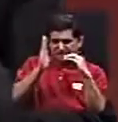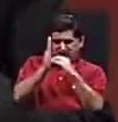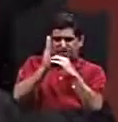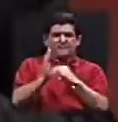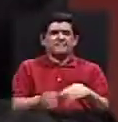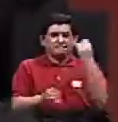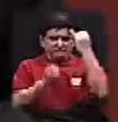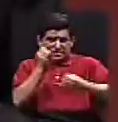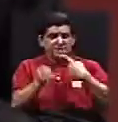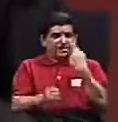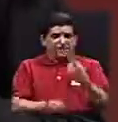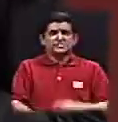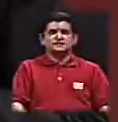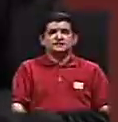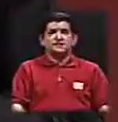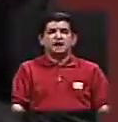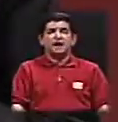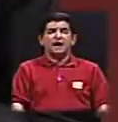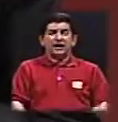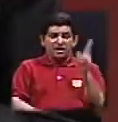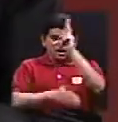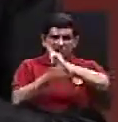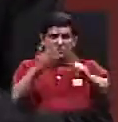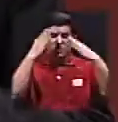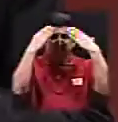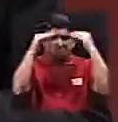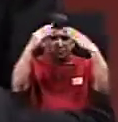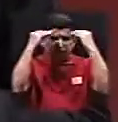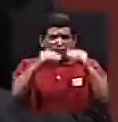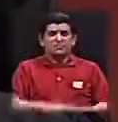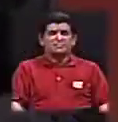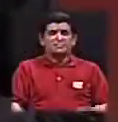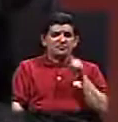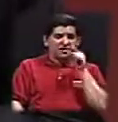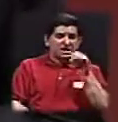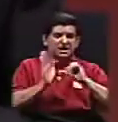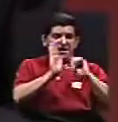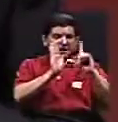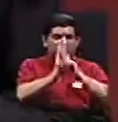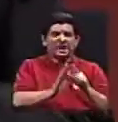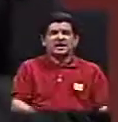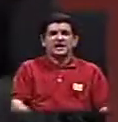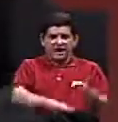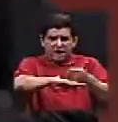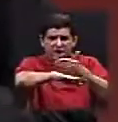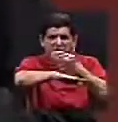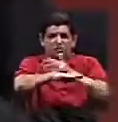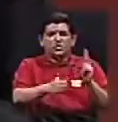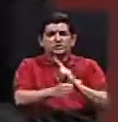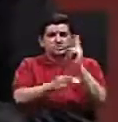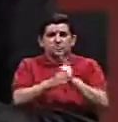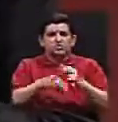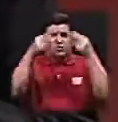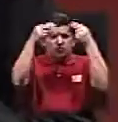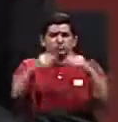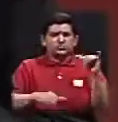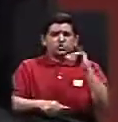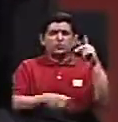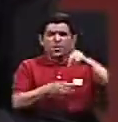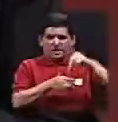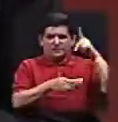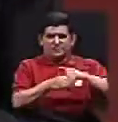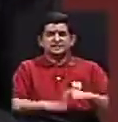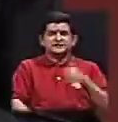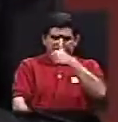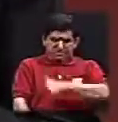que informarle a la asamblea de los avances y la ejecución del presupuesto. Tengo entendido que en esa sesión también participa